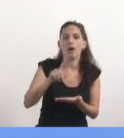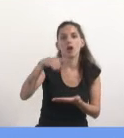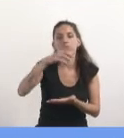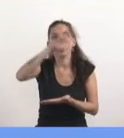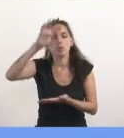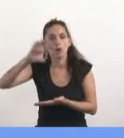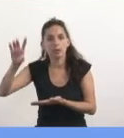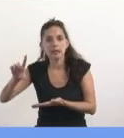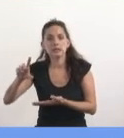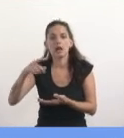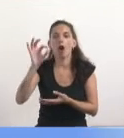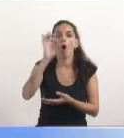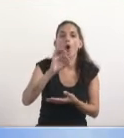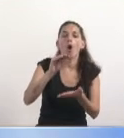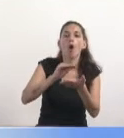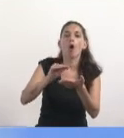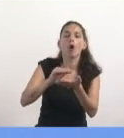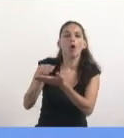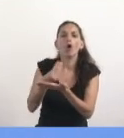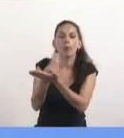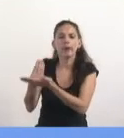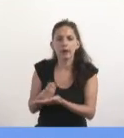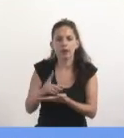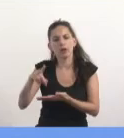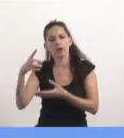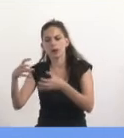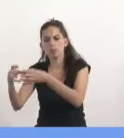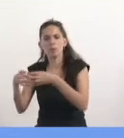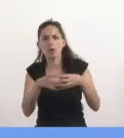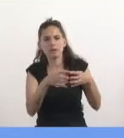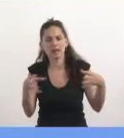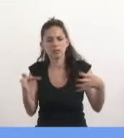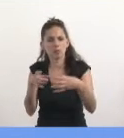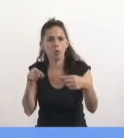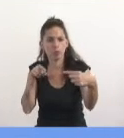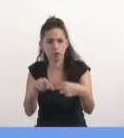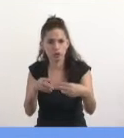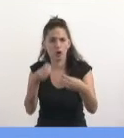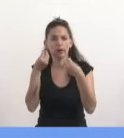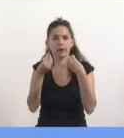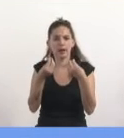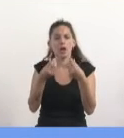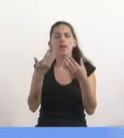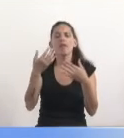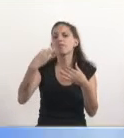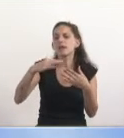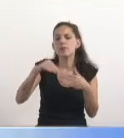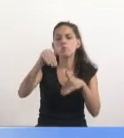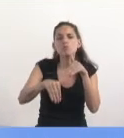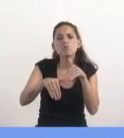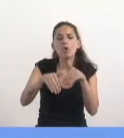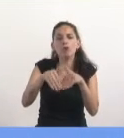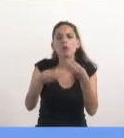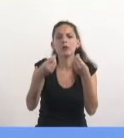en la oposición dicen que no lo van a votar, que nos están reclamando esto y sus legislaturas lo van a votar porque lo necesitan. Tenemos que tender